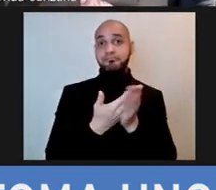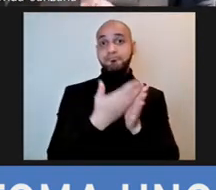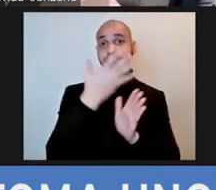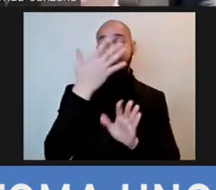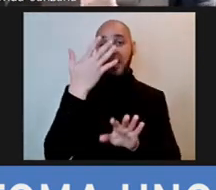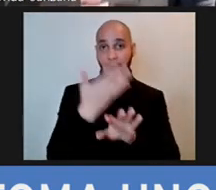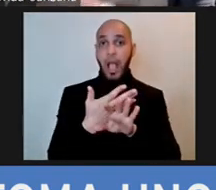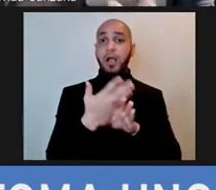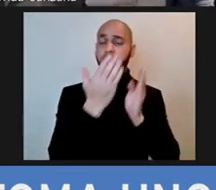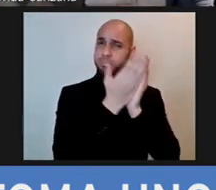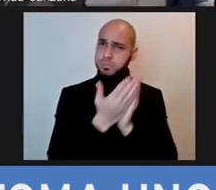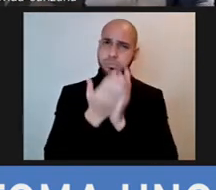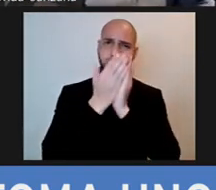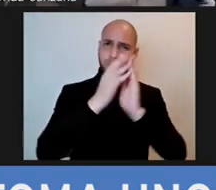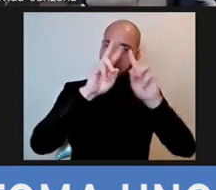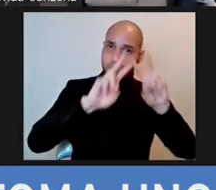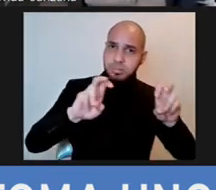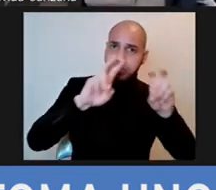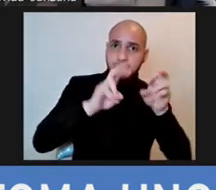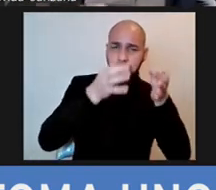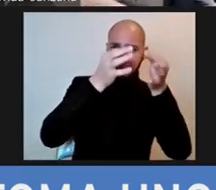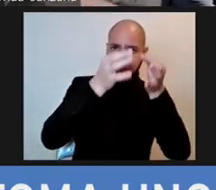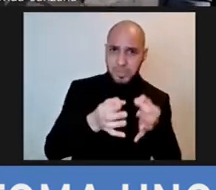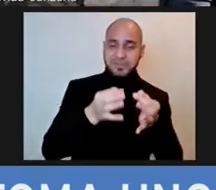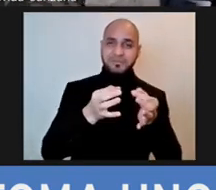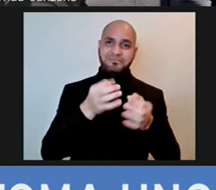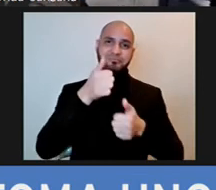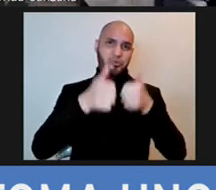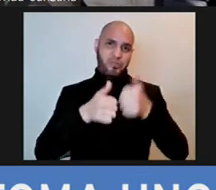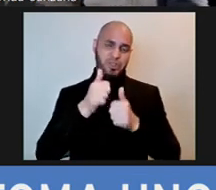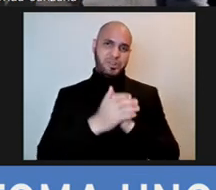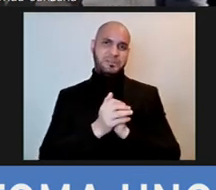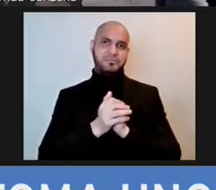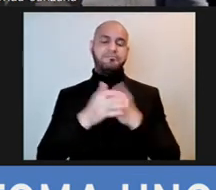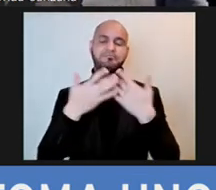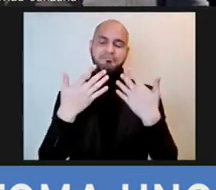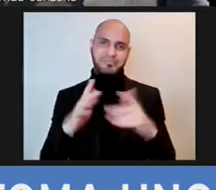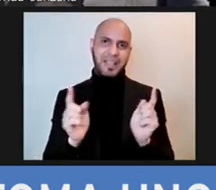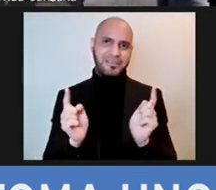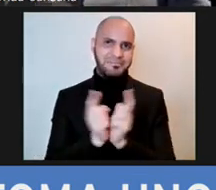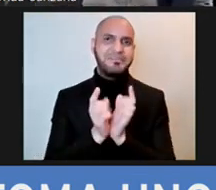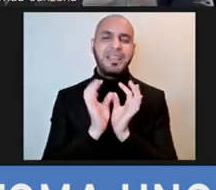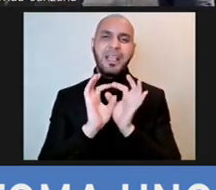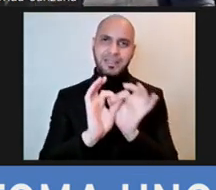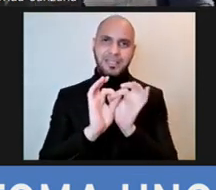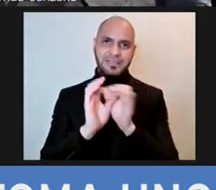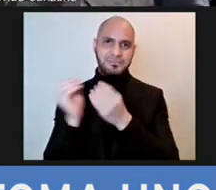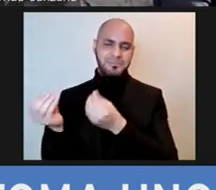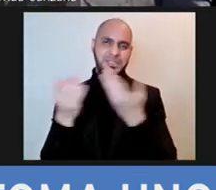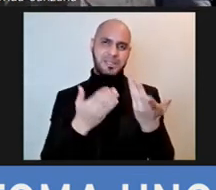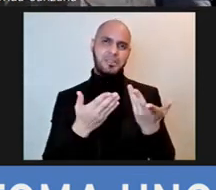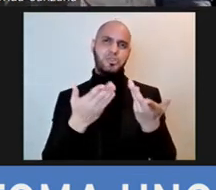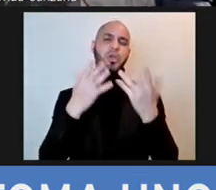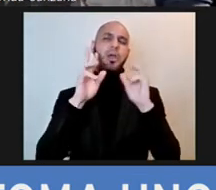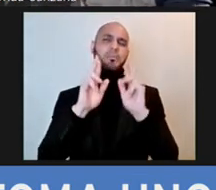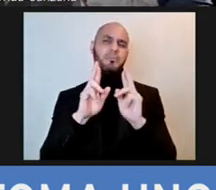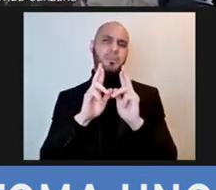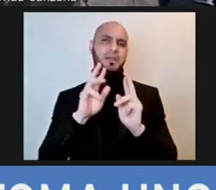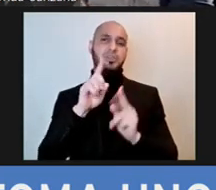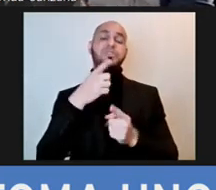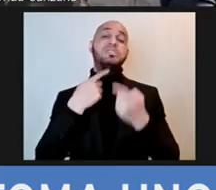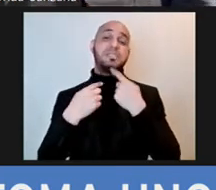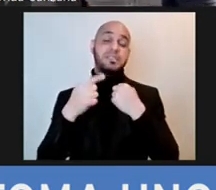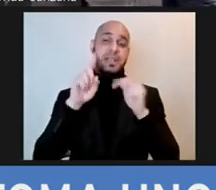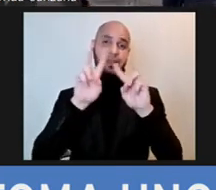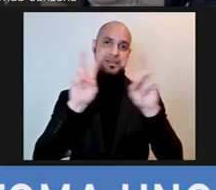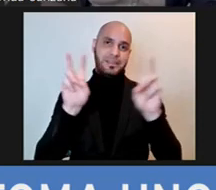se ha hecho un estudio lo más riguroso posible detrás. Así que sin más, agradezco una vez más la invitación, espero que le haya parecido